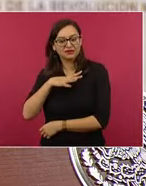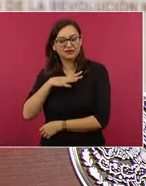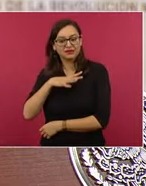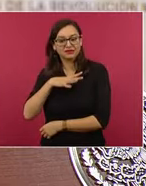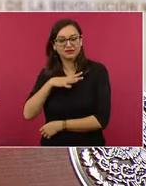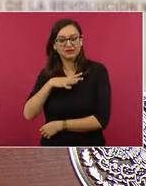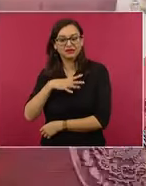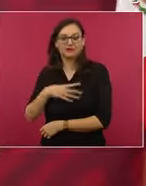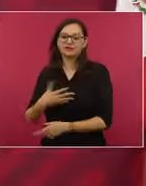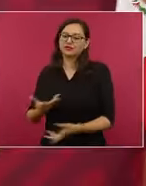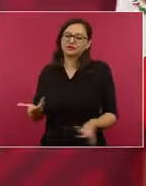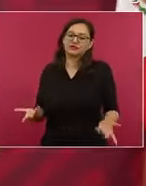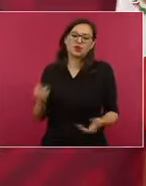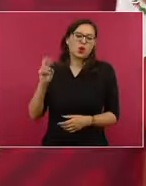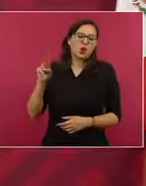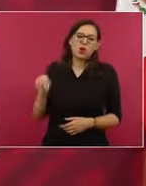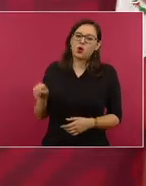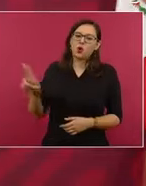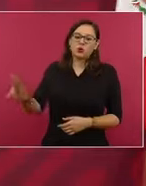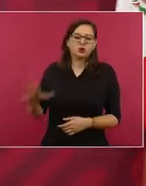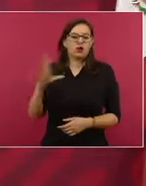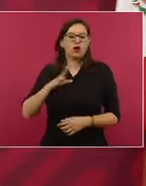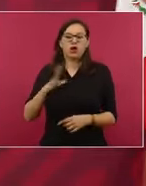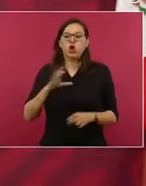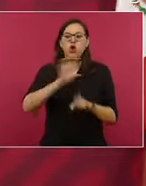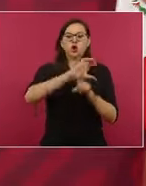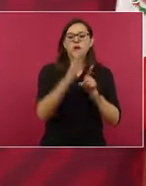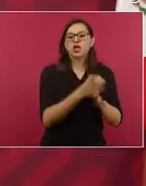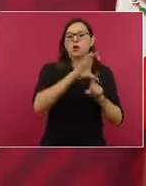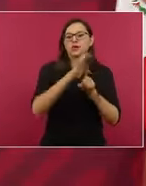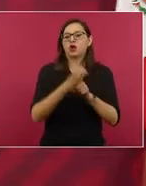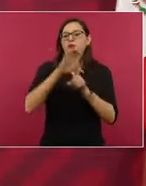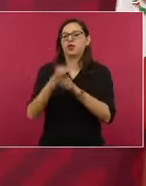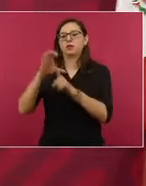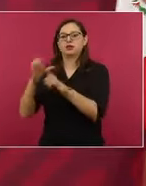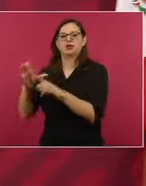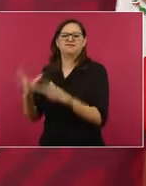Sí, lo que sobra en la ONU son organismos de todo tipo.